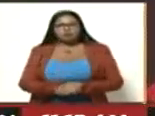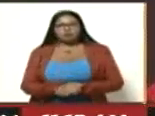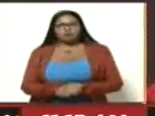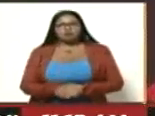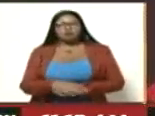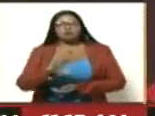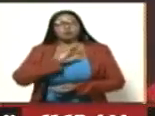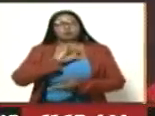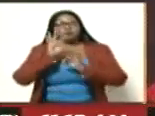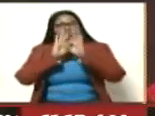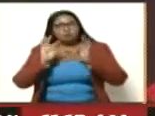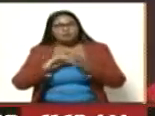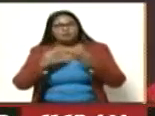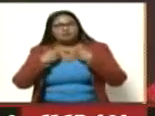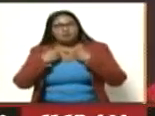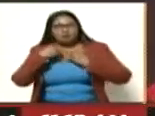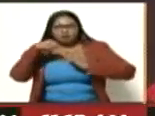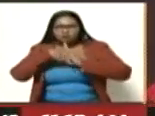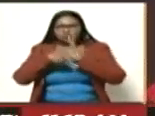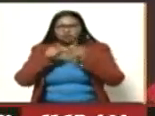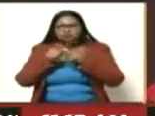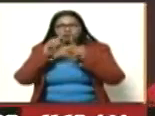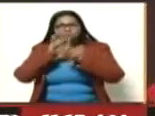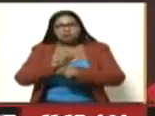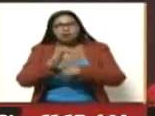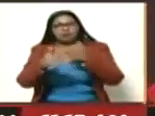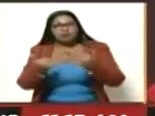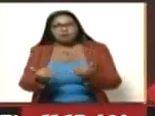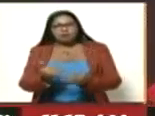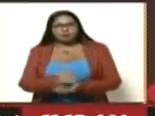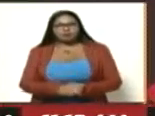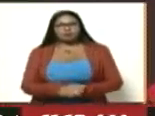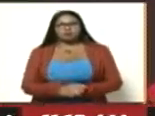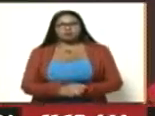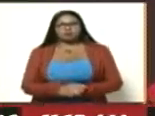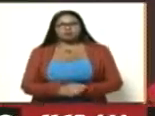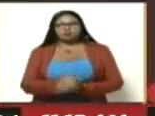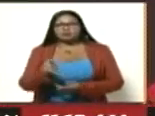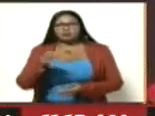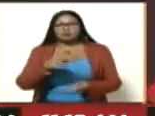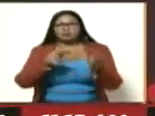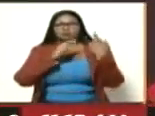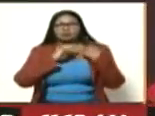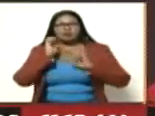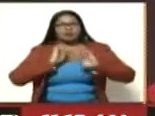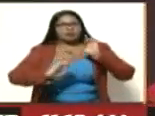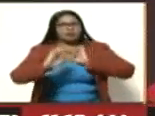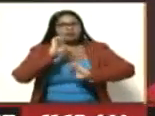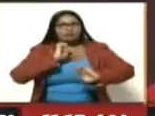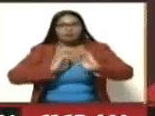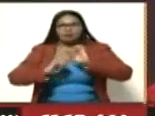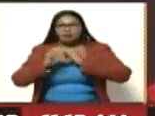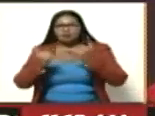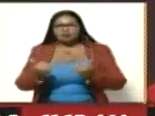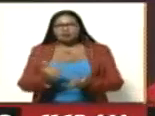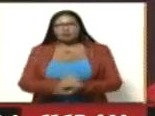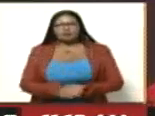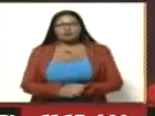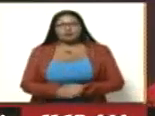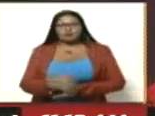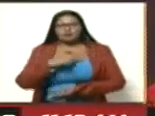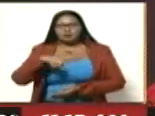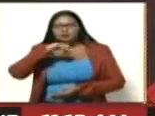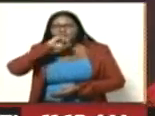que estaba allí sometido a aquella carga energética e